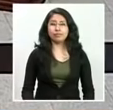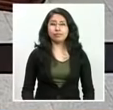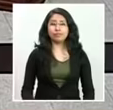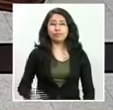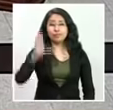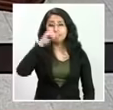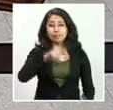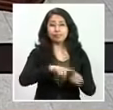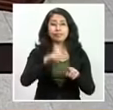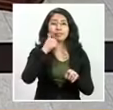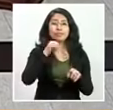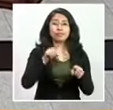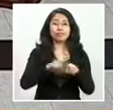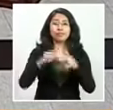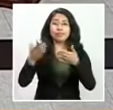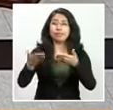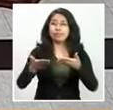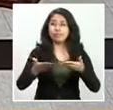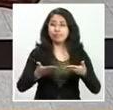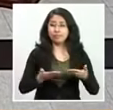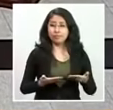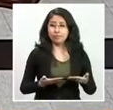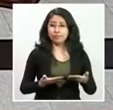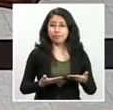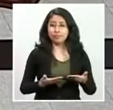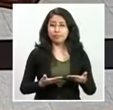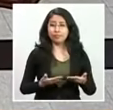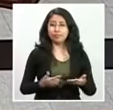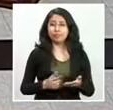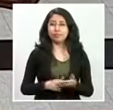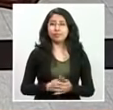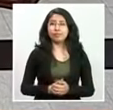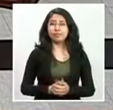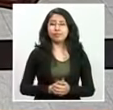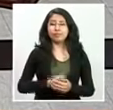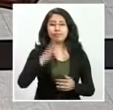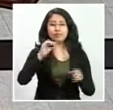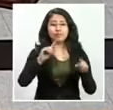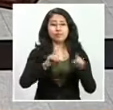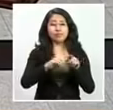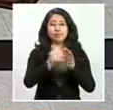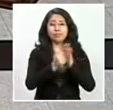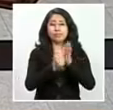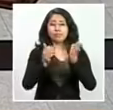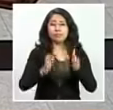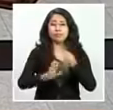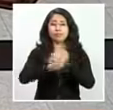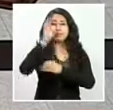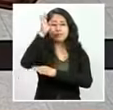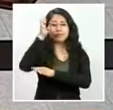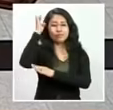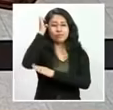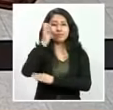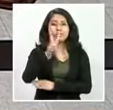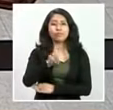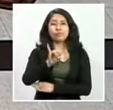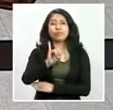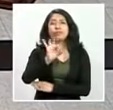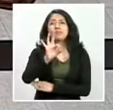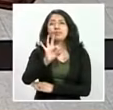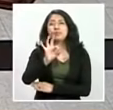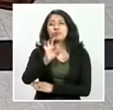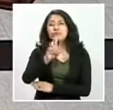Hermanos, hermanas, vamos a invitar para las palabras de circunstancia al hermano Procurador General de Estado, doctor Wilfredo Franz David